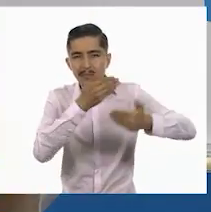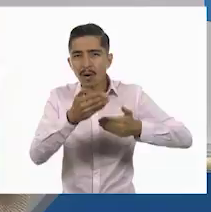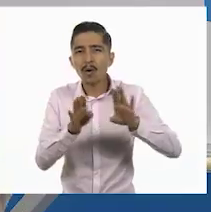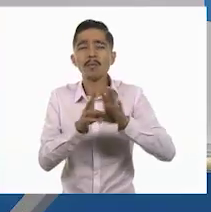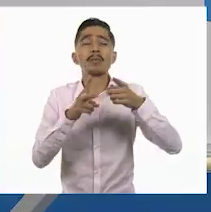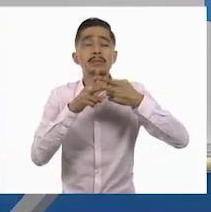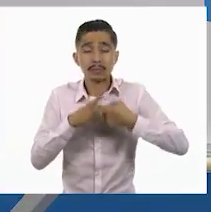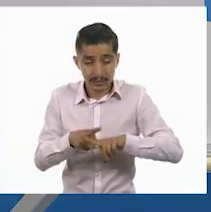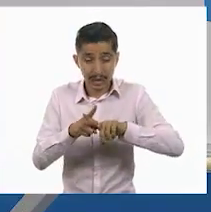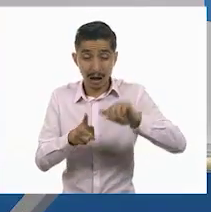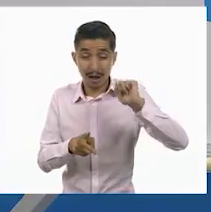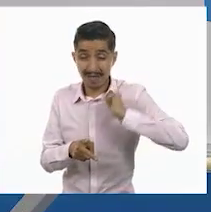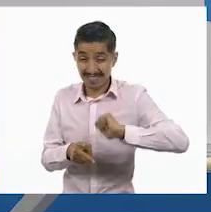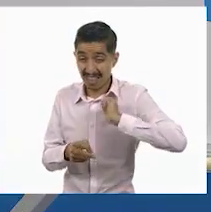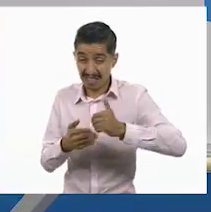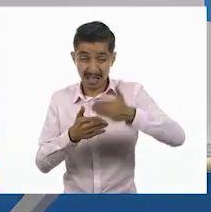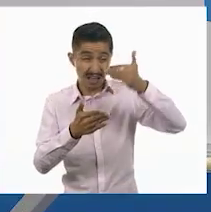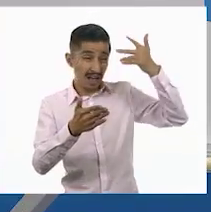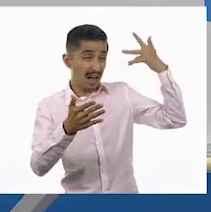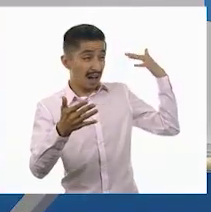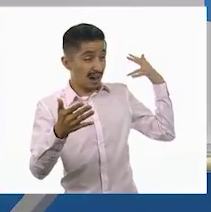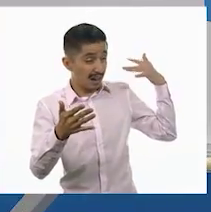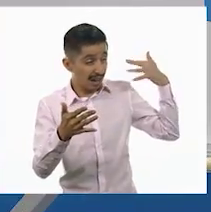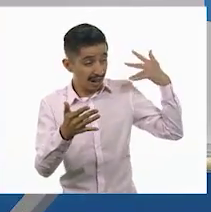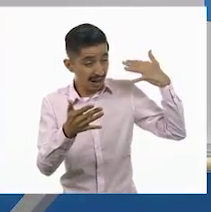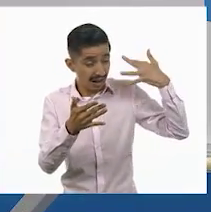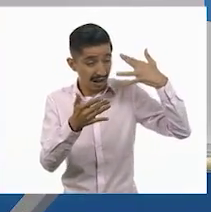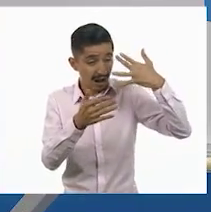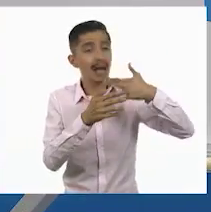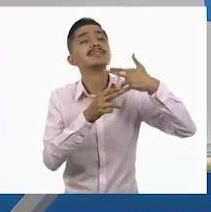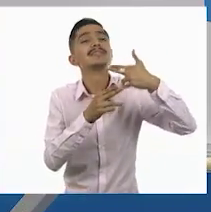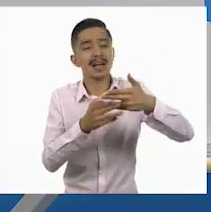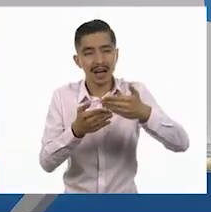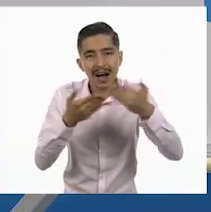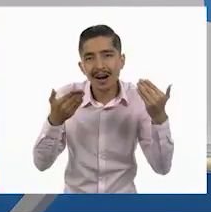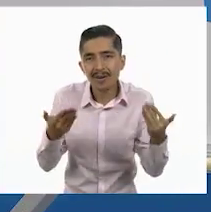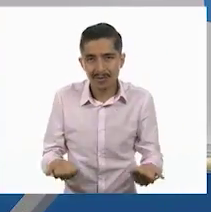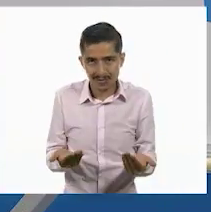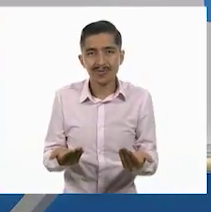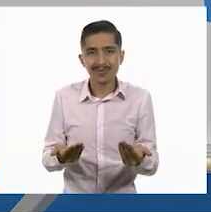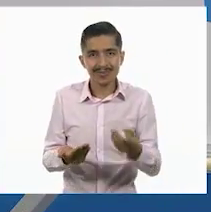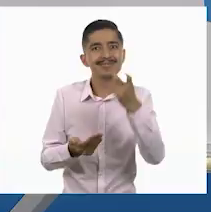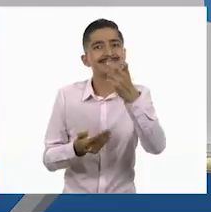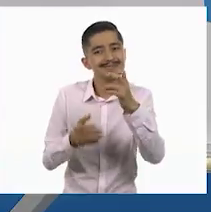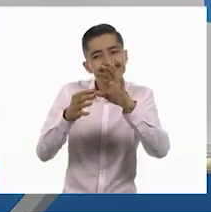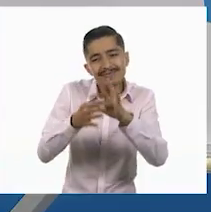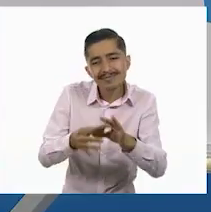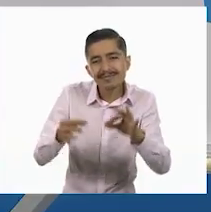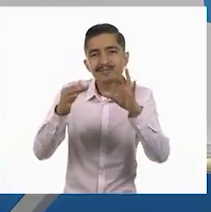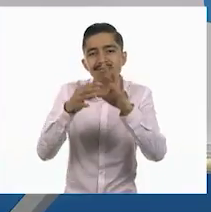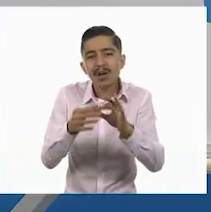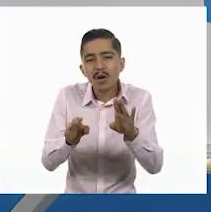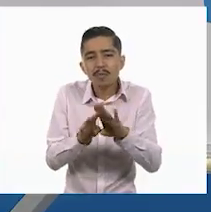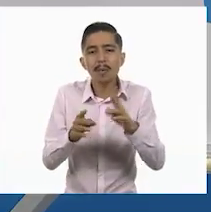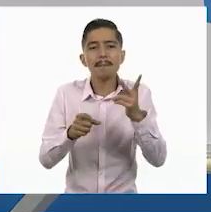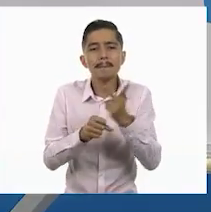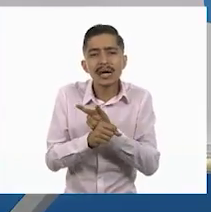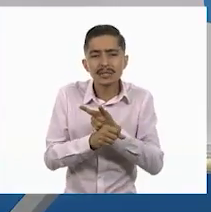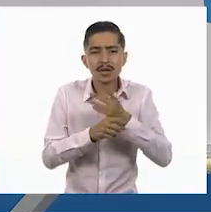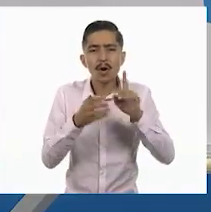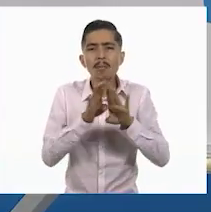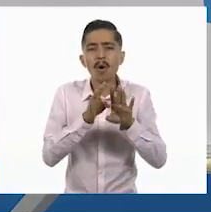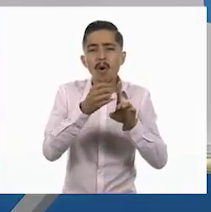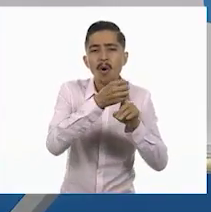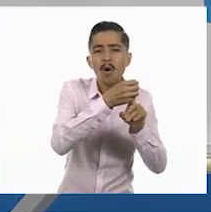antiguo a lo más reciente. Recuerden que es una narración y tienen que irse escribiendo los hechos de esta manera, con un